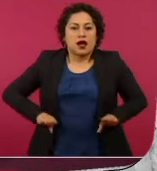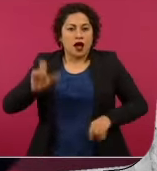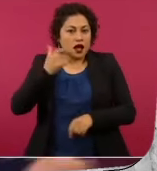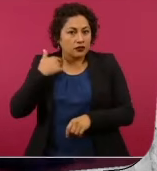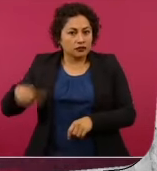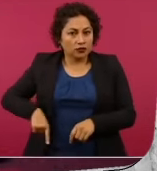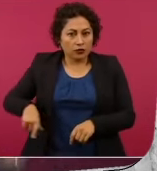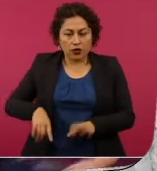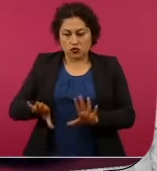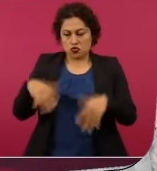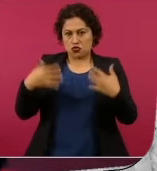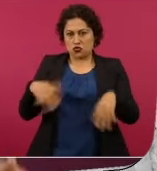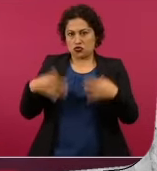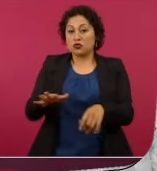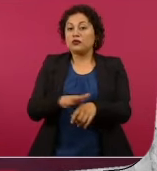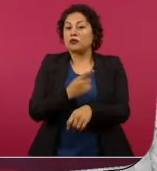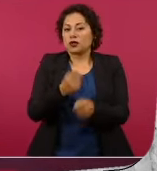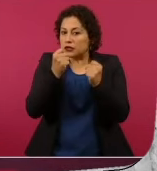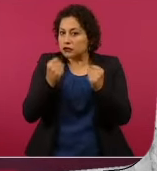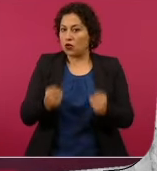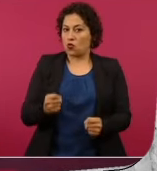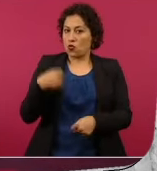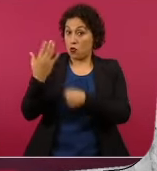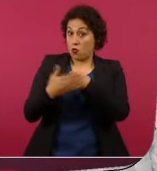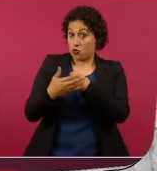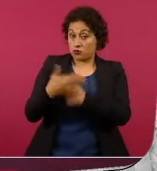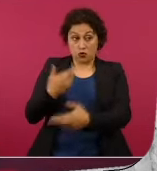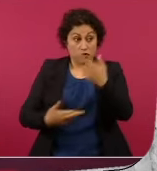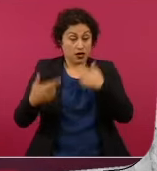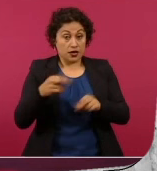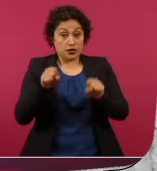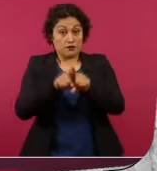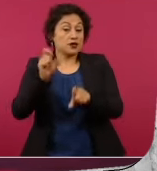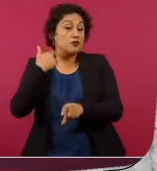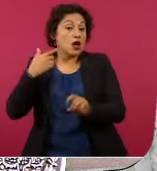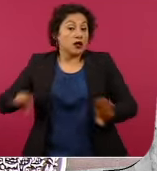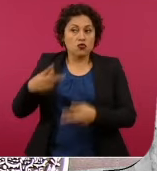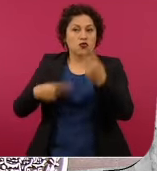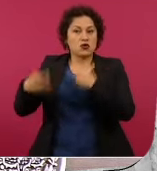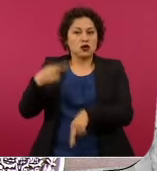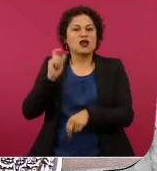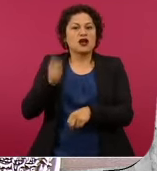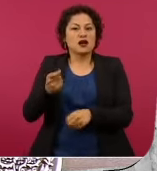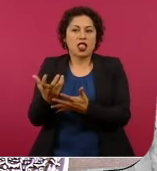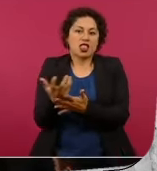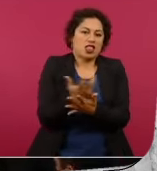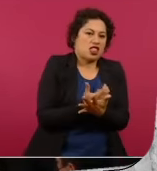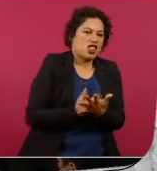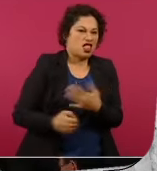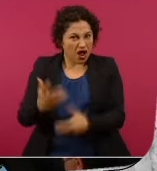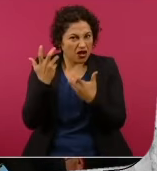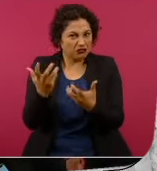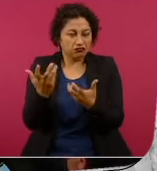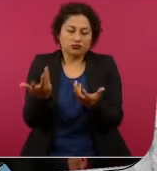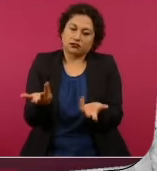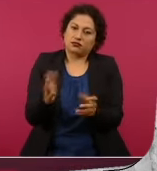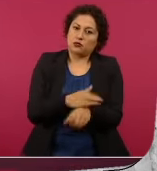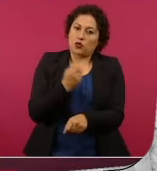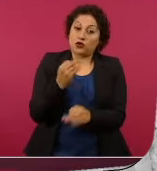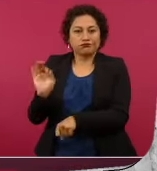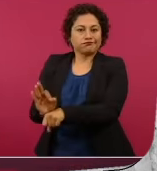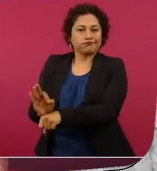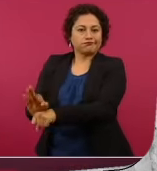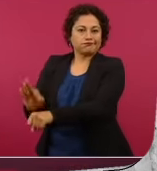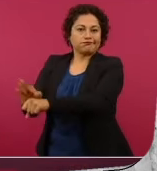además van a traer más hambre de dinero. Van a regresar por sus fueros. Entonces, hay que proteger el patrimonio. Si fue un